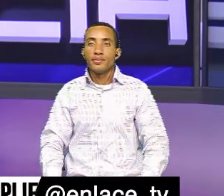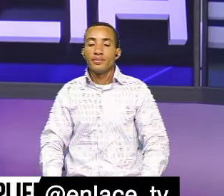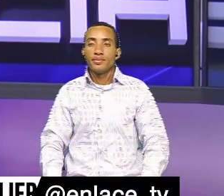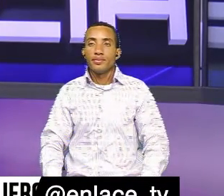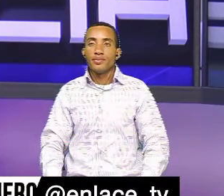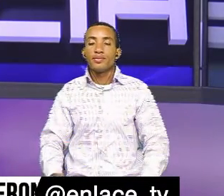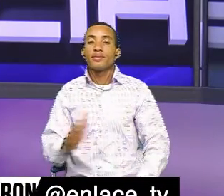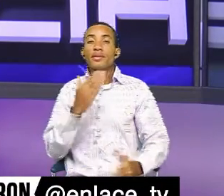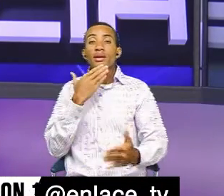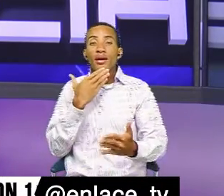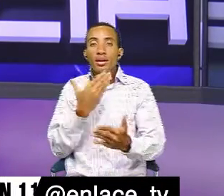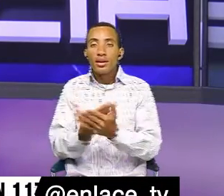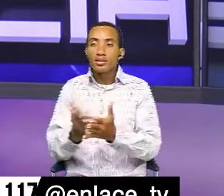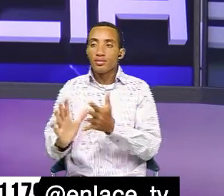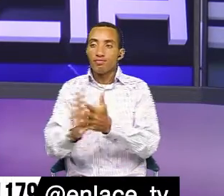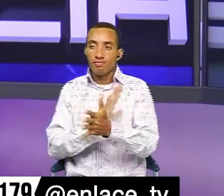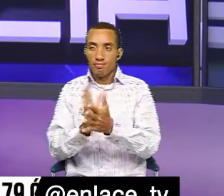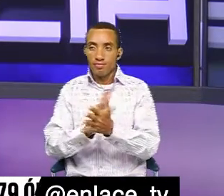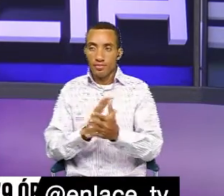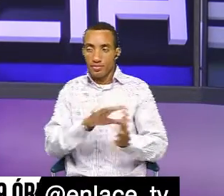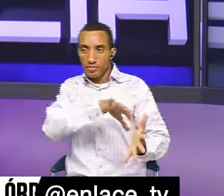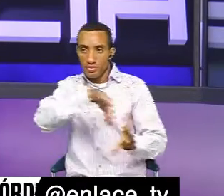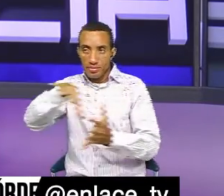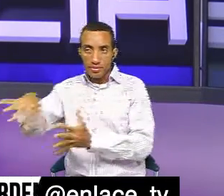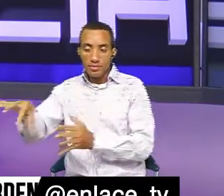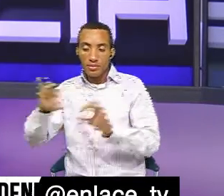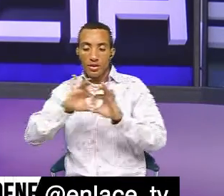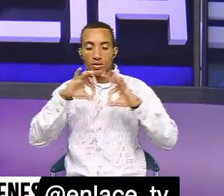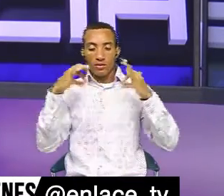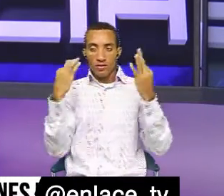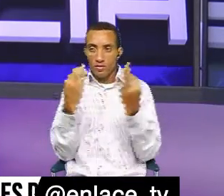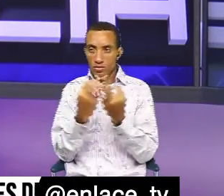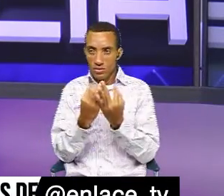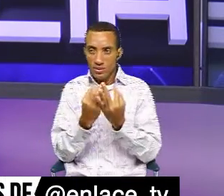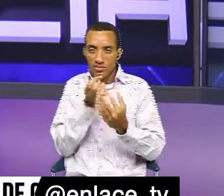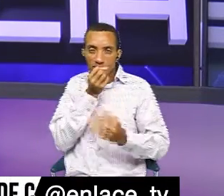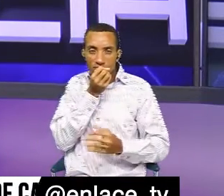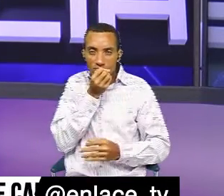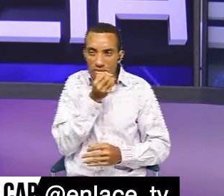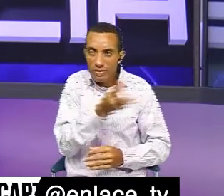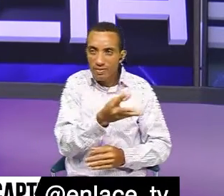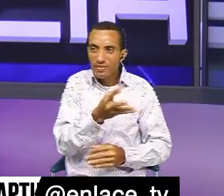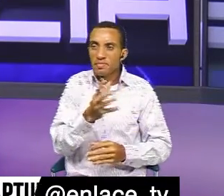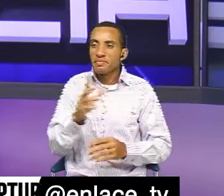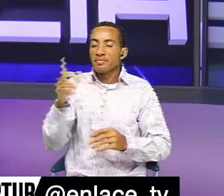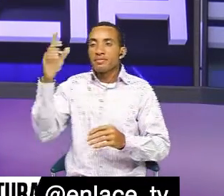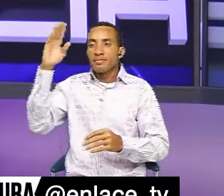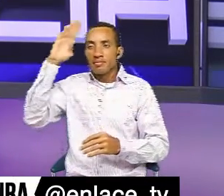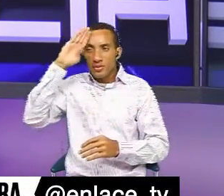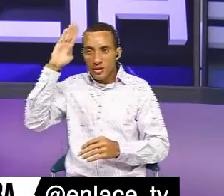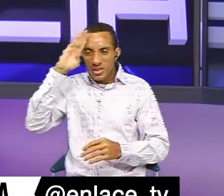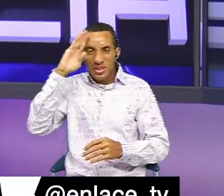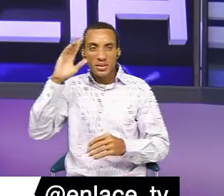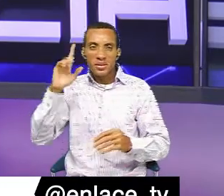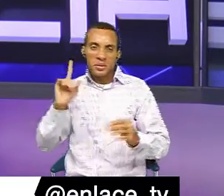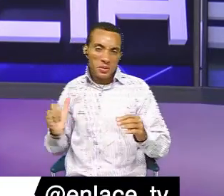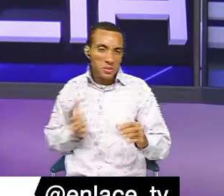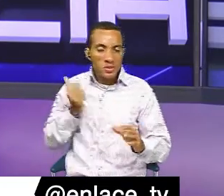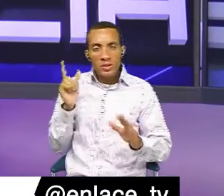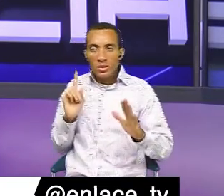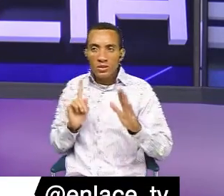Pedro, gracias por la información. Y una familia del barrio El Campín denuncia una presunta arbitrariedad por parte de la policía en operativos de allanamiento. Las